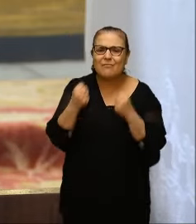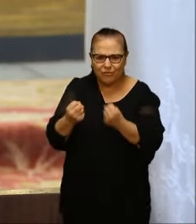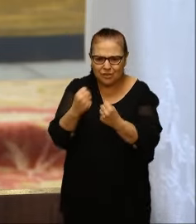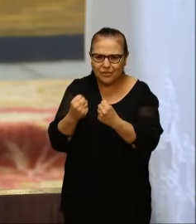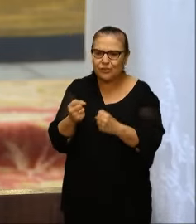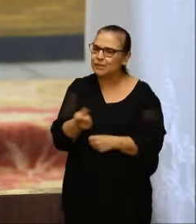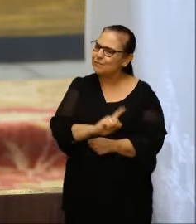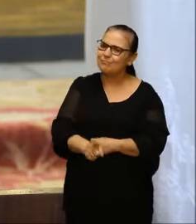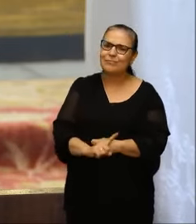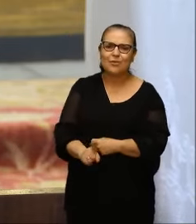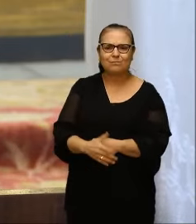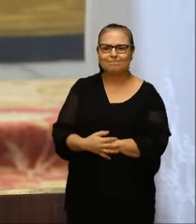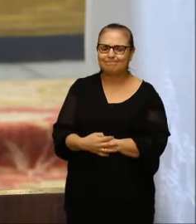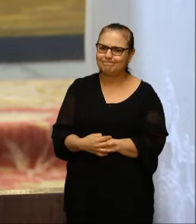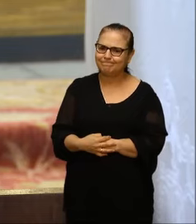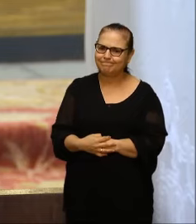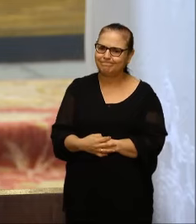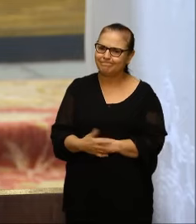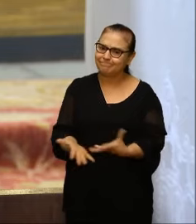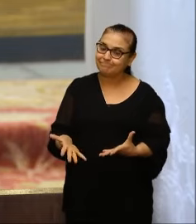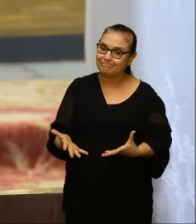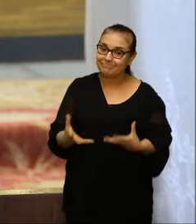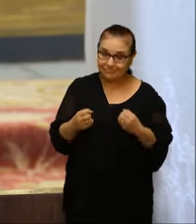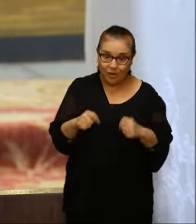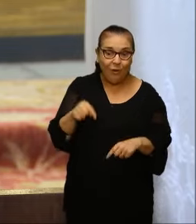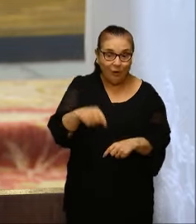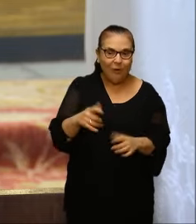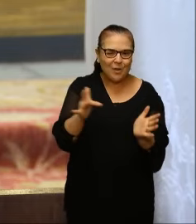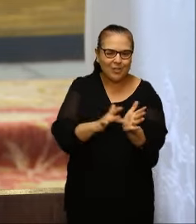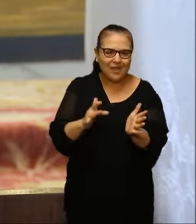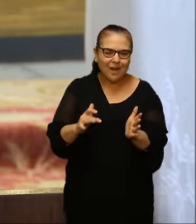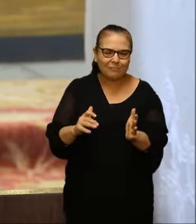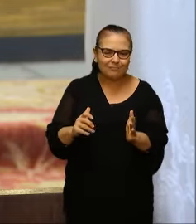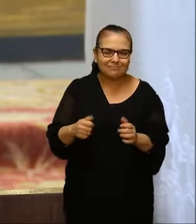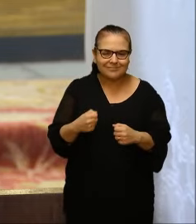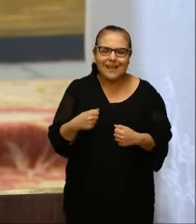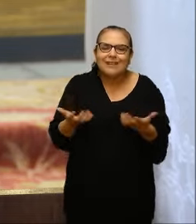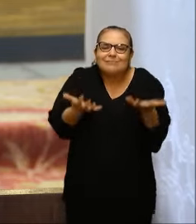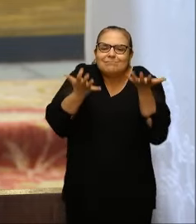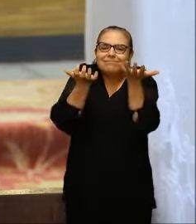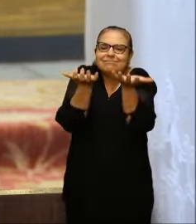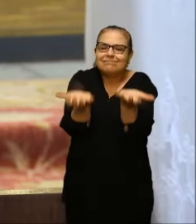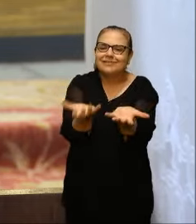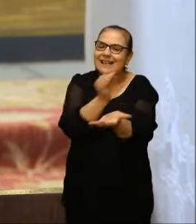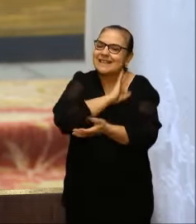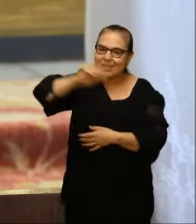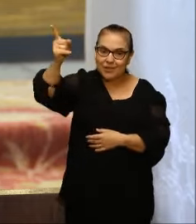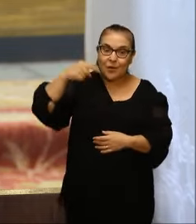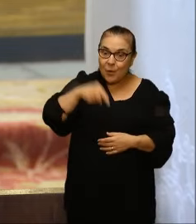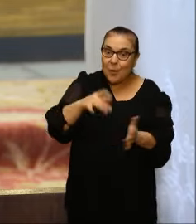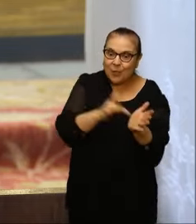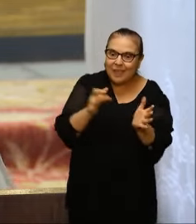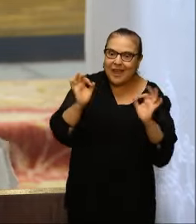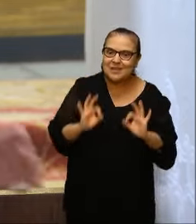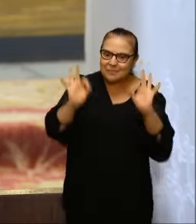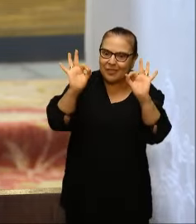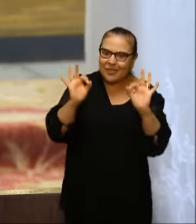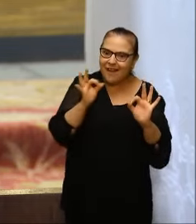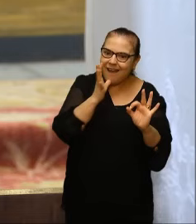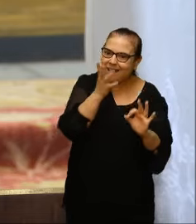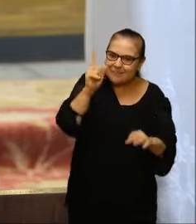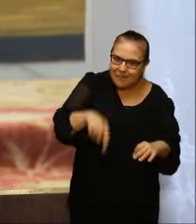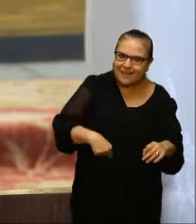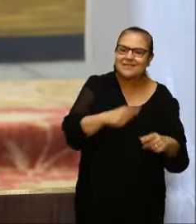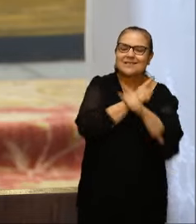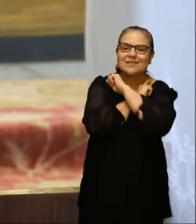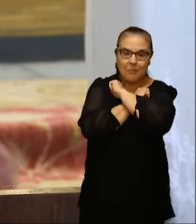Dios como tiene que estar. Bien, pues es un día de nuevo de ponernos en las manos del Señor. Hoy es un día también especial porque en este mes de